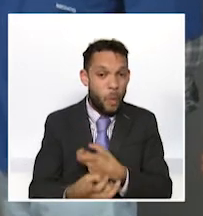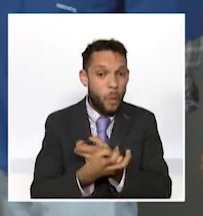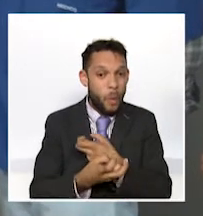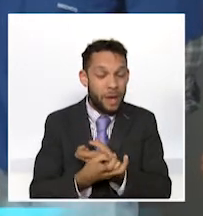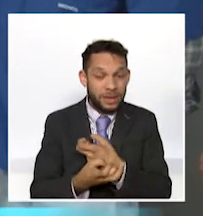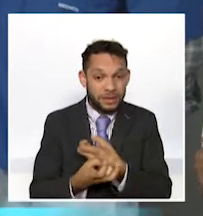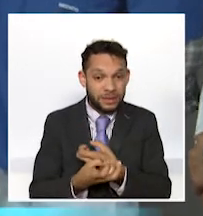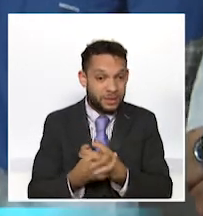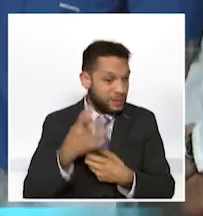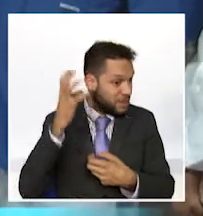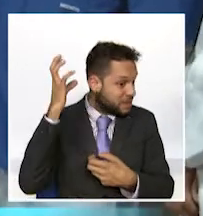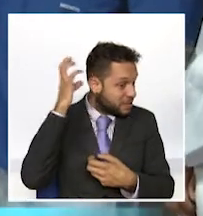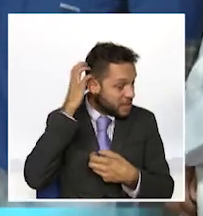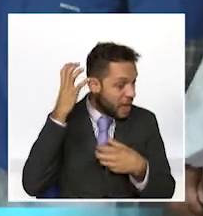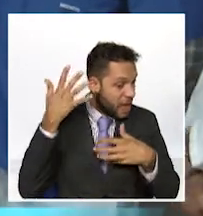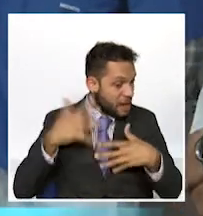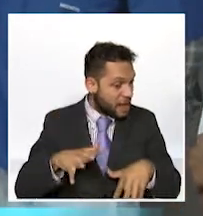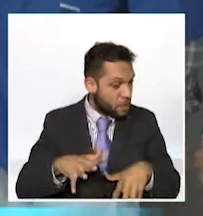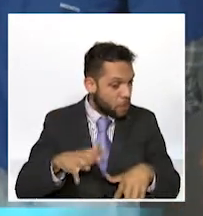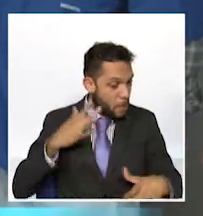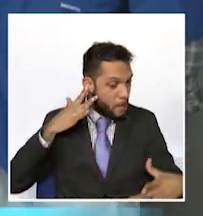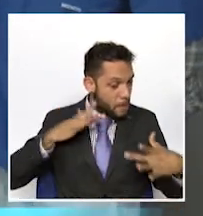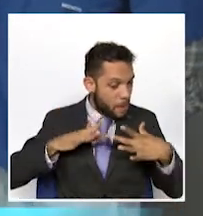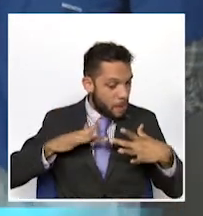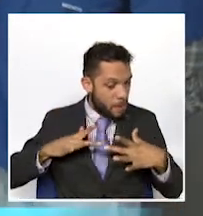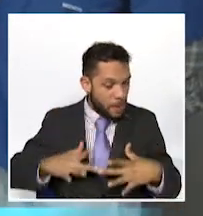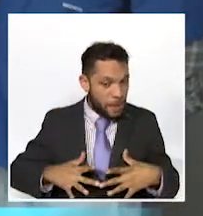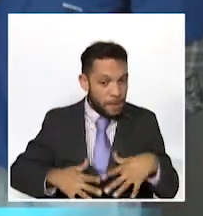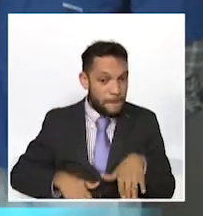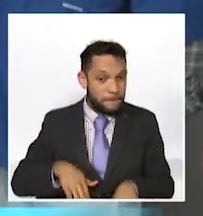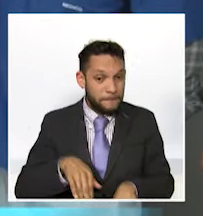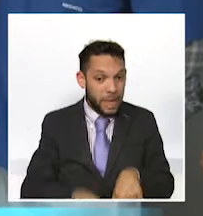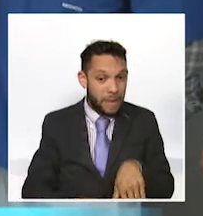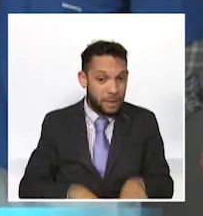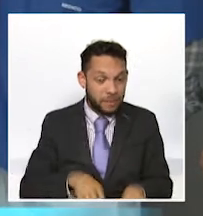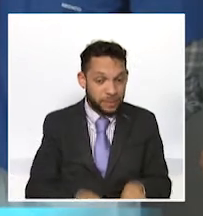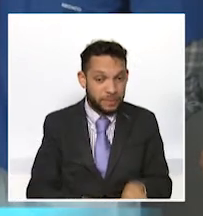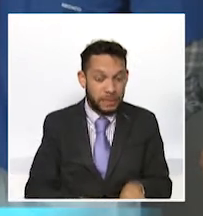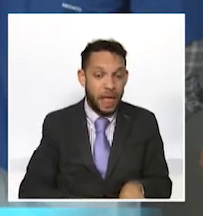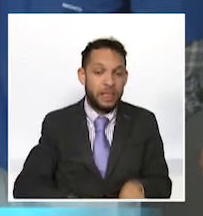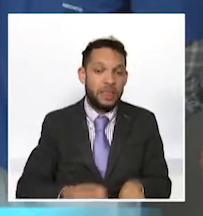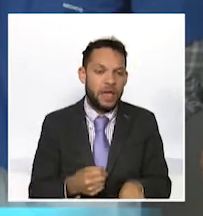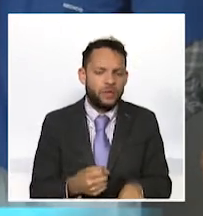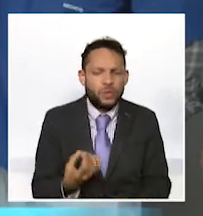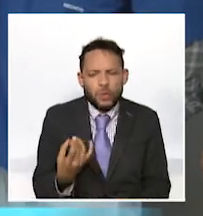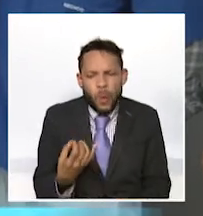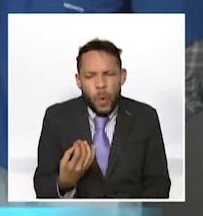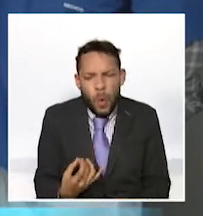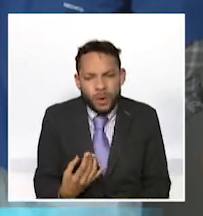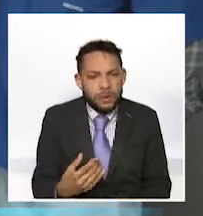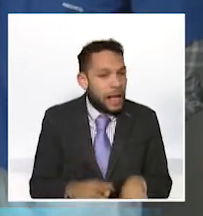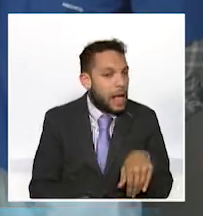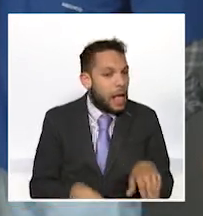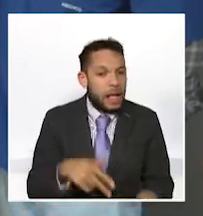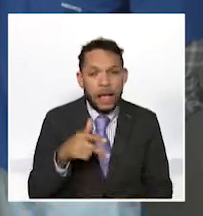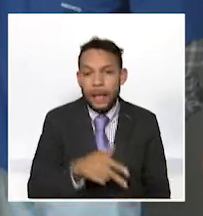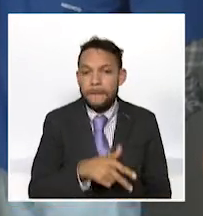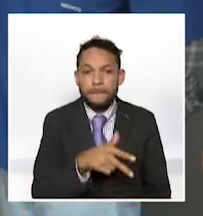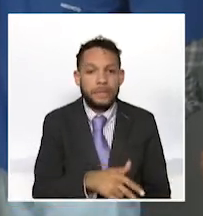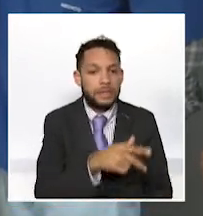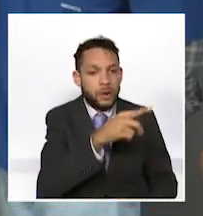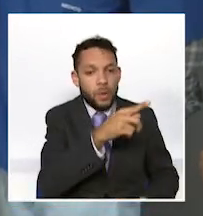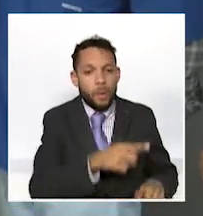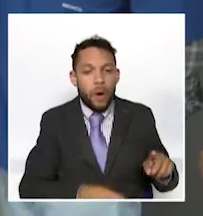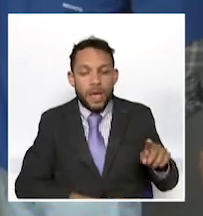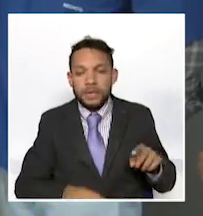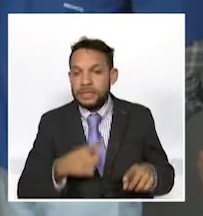que tenemos acá, y ese nervio va por toda la pierna hasta los dedos del pie y genera dolor, inflamación, adormecimiento y en